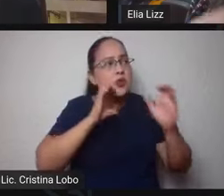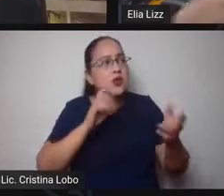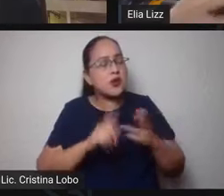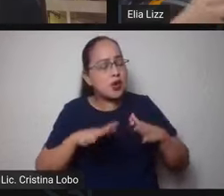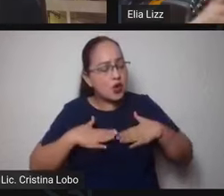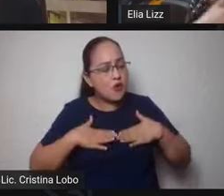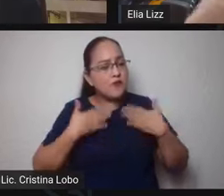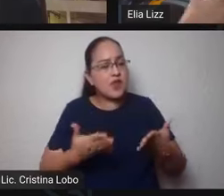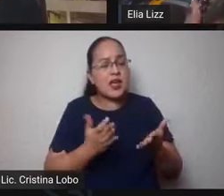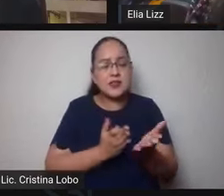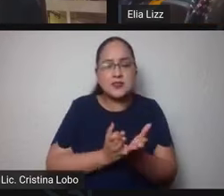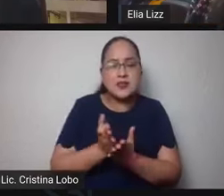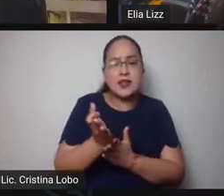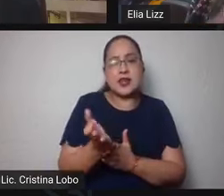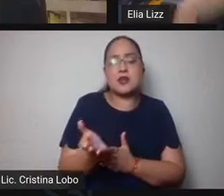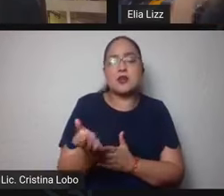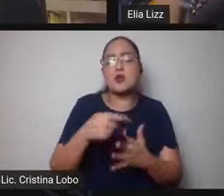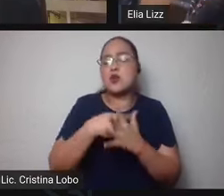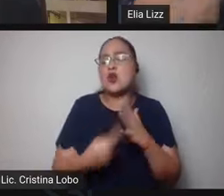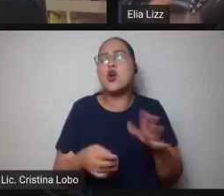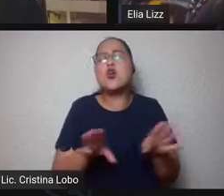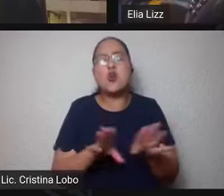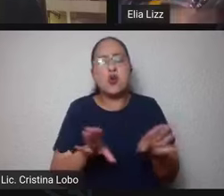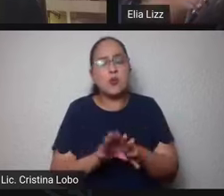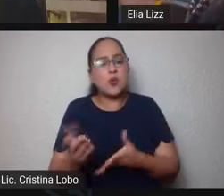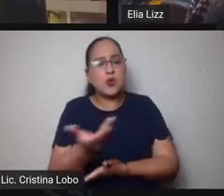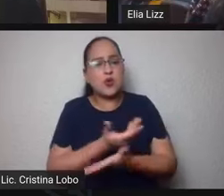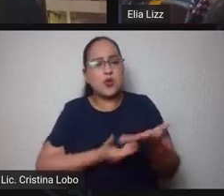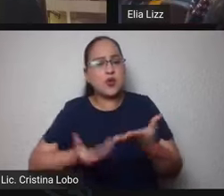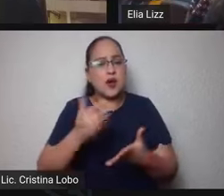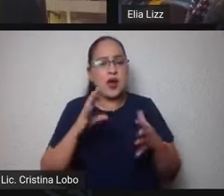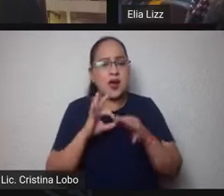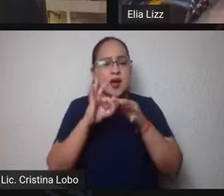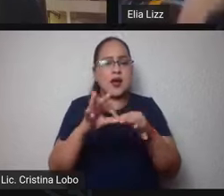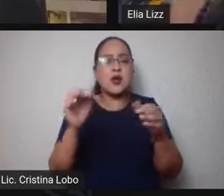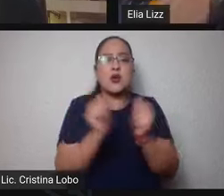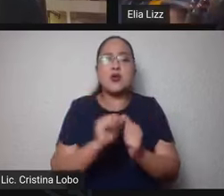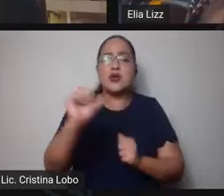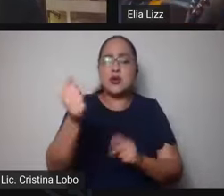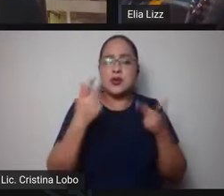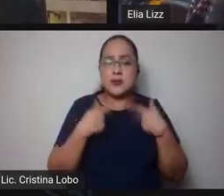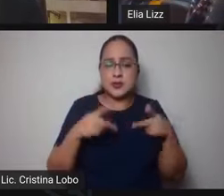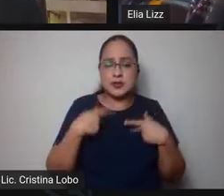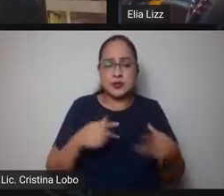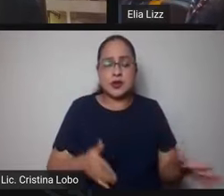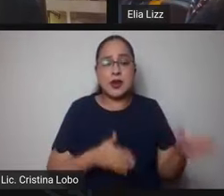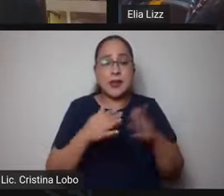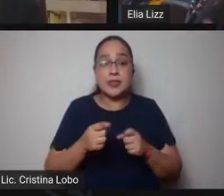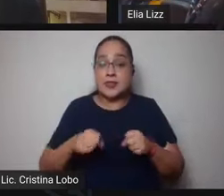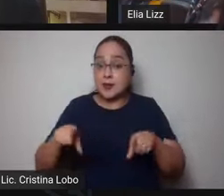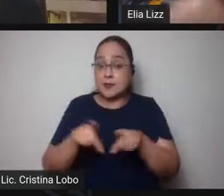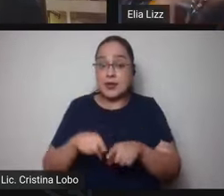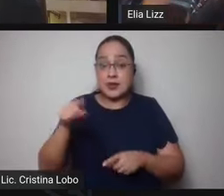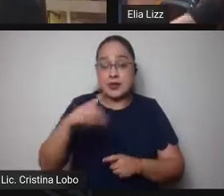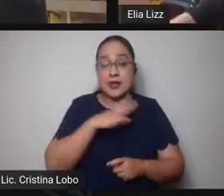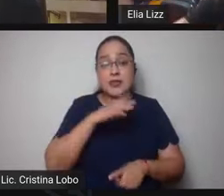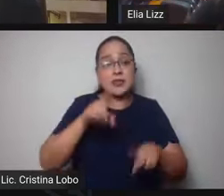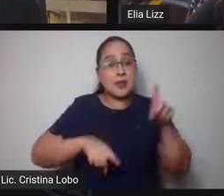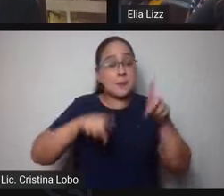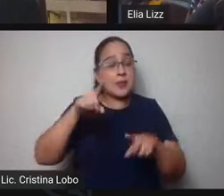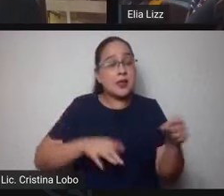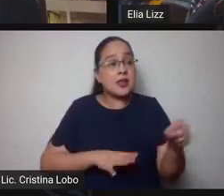la lealtad, toda esta forma de llevarme, de relacionarme con alguien más. Y lo mismo, dependiendo de la infancia, va a ser la